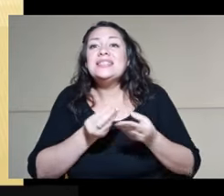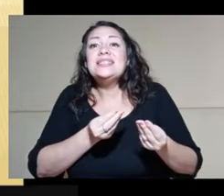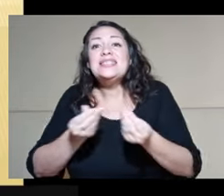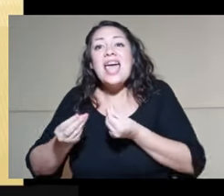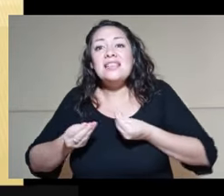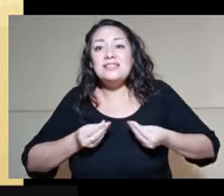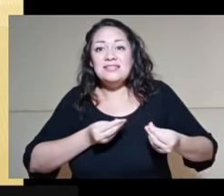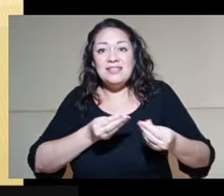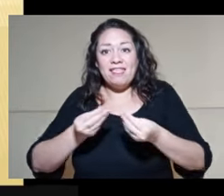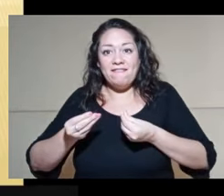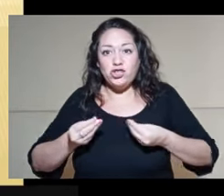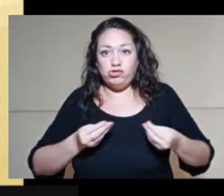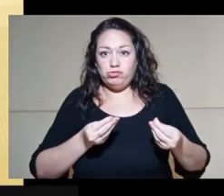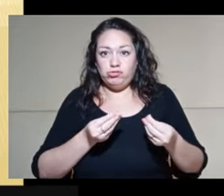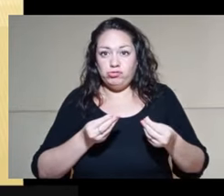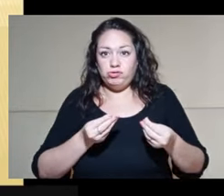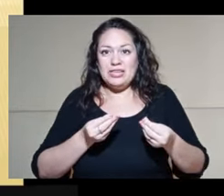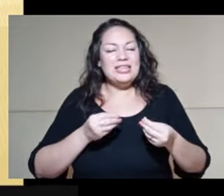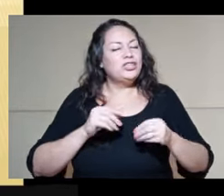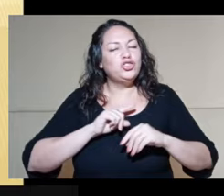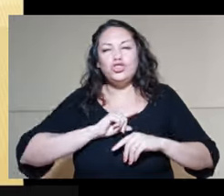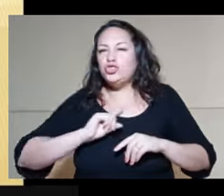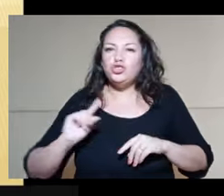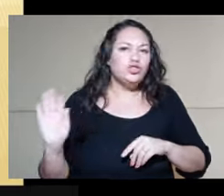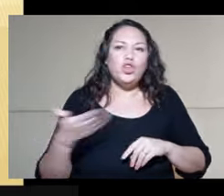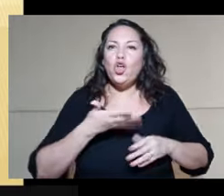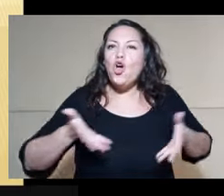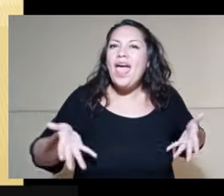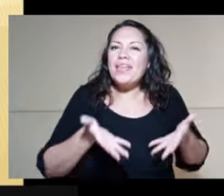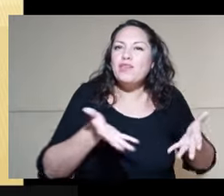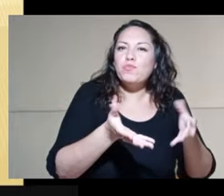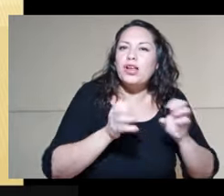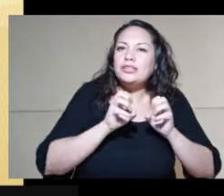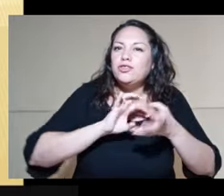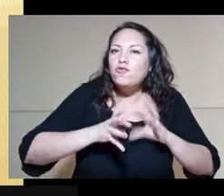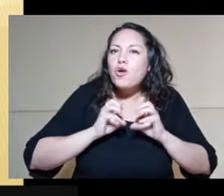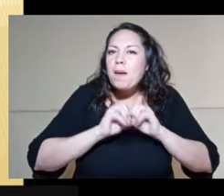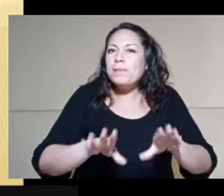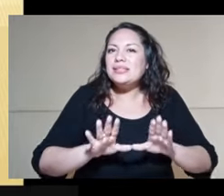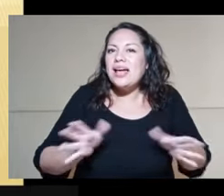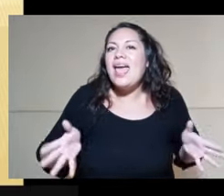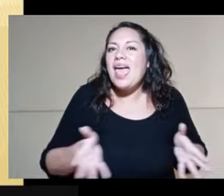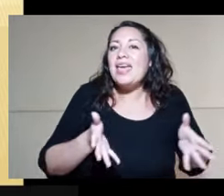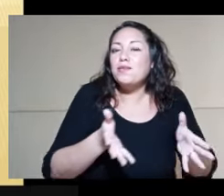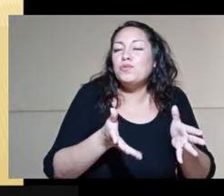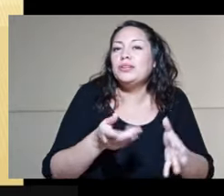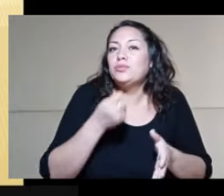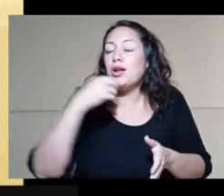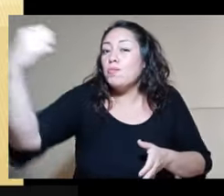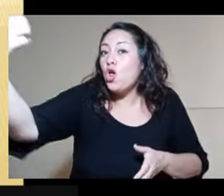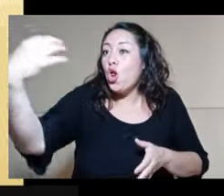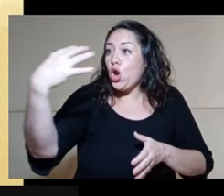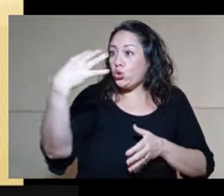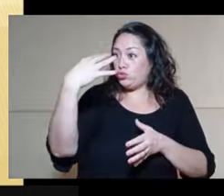porque todas las vías, ¿no es cierto?, de la sensibilidad empiezan con el receptor. Si el receptor no lo estimula a alguien, no va a haber vía.